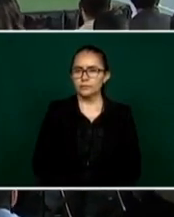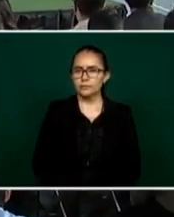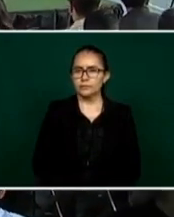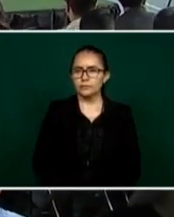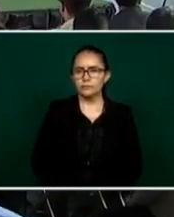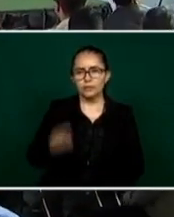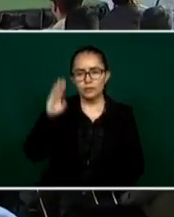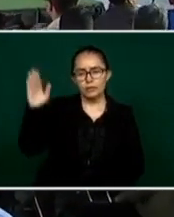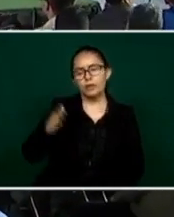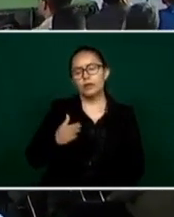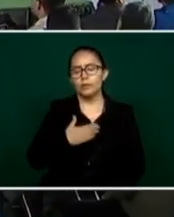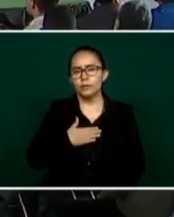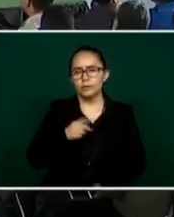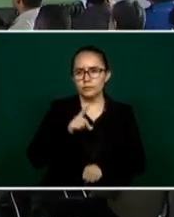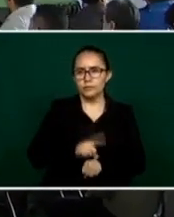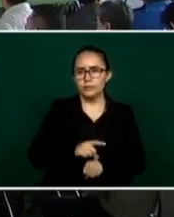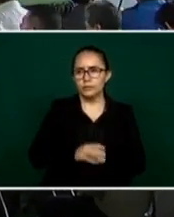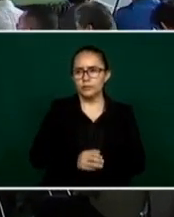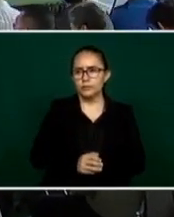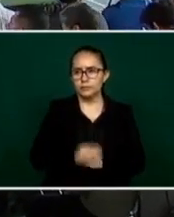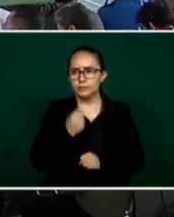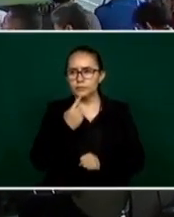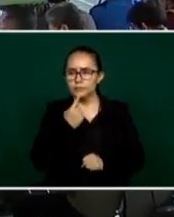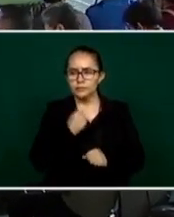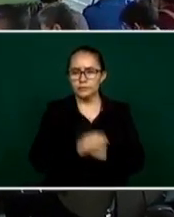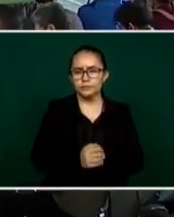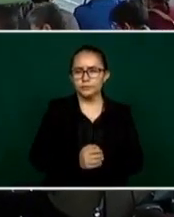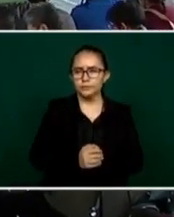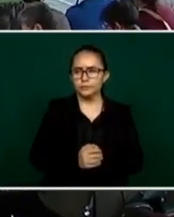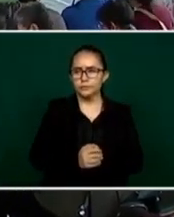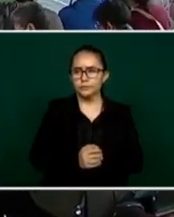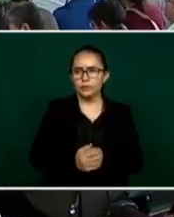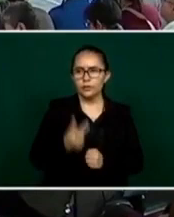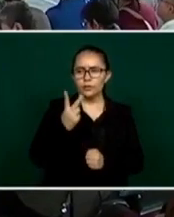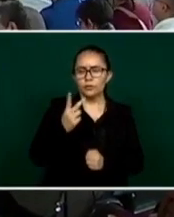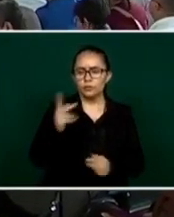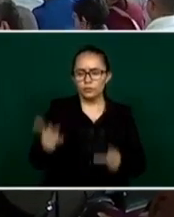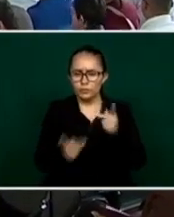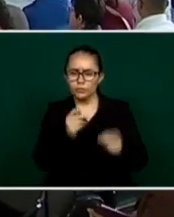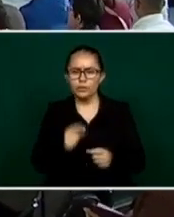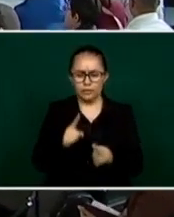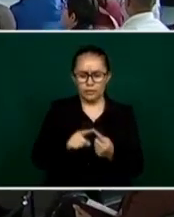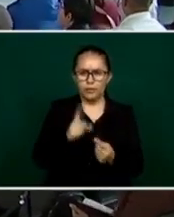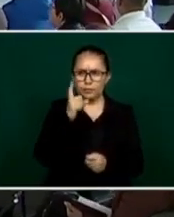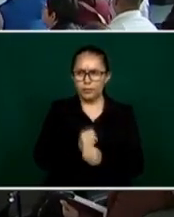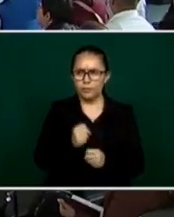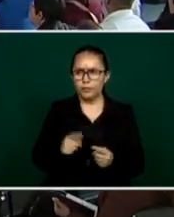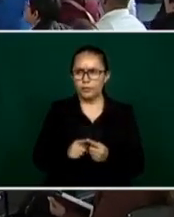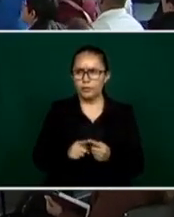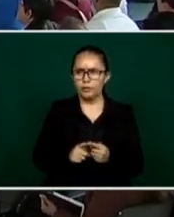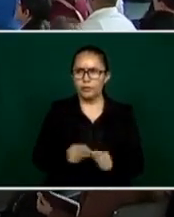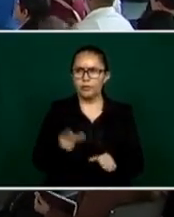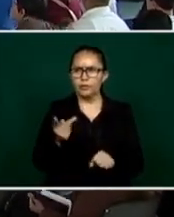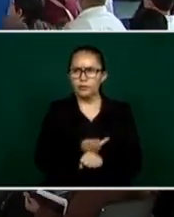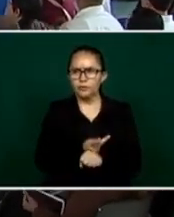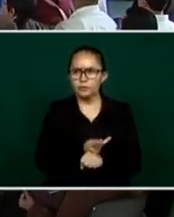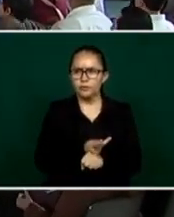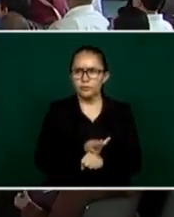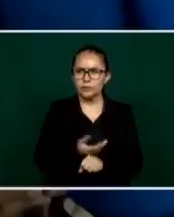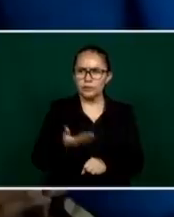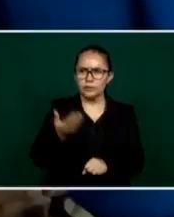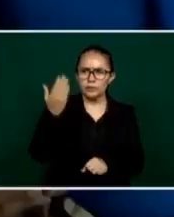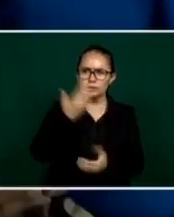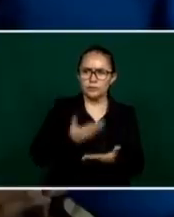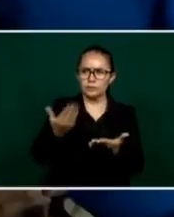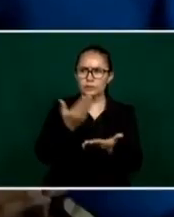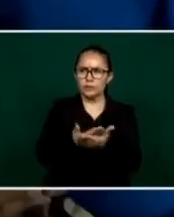Hola, buenos días, presidente. Gaspar Vela, de Grupo Radio Centro. 2 preguntas. Primero, ¿qué ha pasado con la amnistía que usted propuso durante